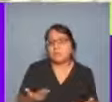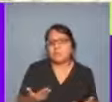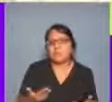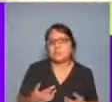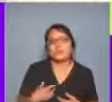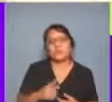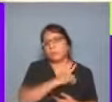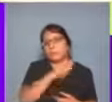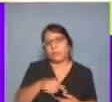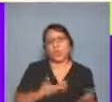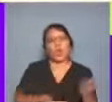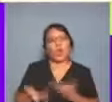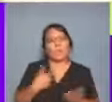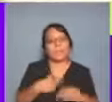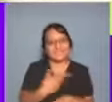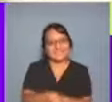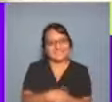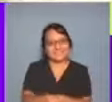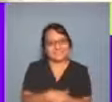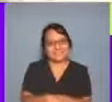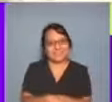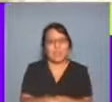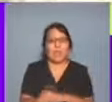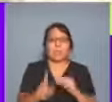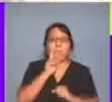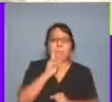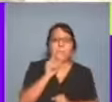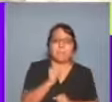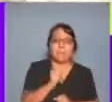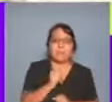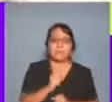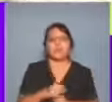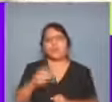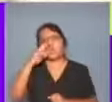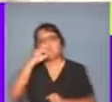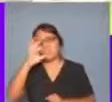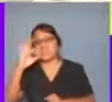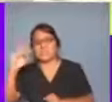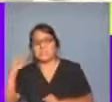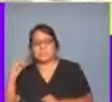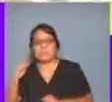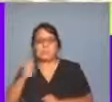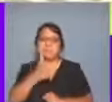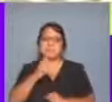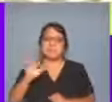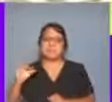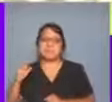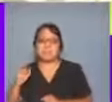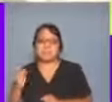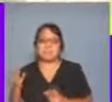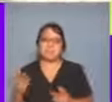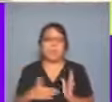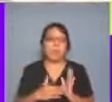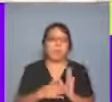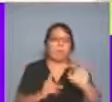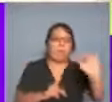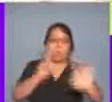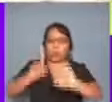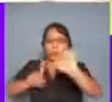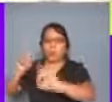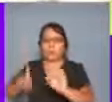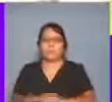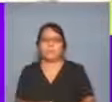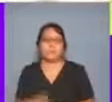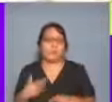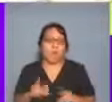venir en compartidos compd alguno de cobraba 1000 pesos 700 pesos 600 eso eso dependía dependía no